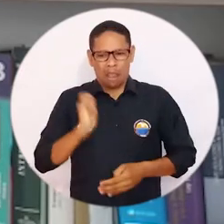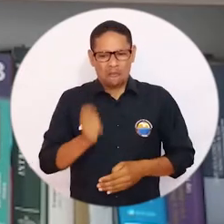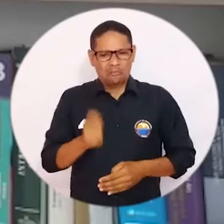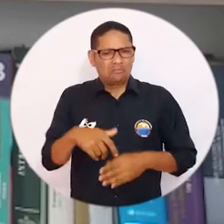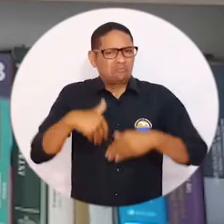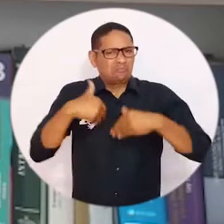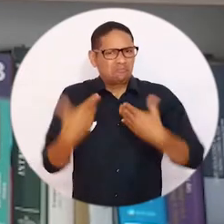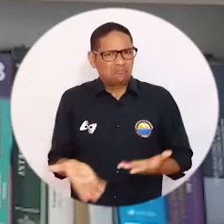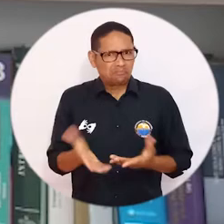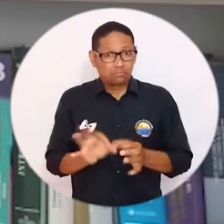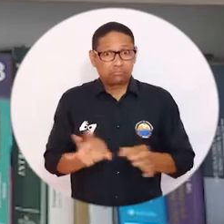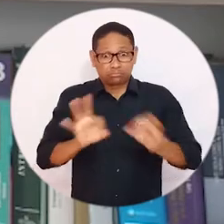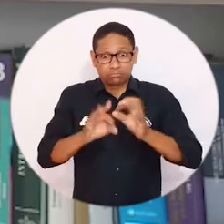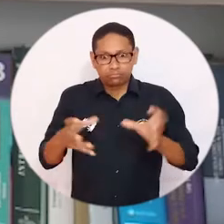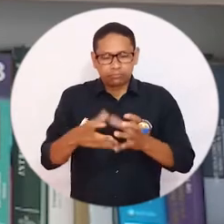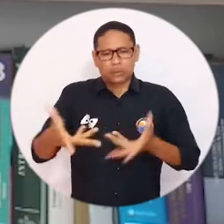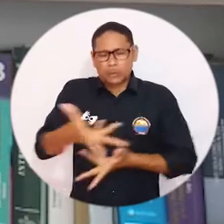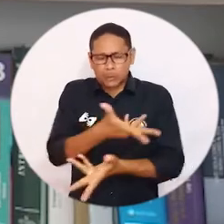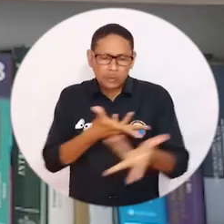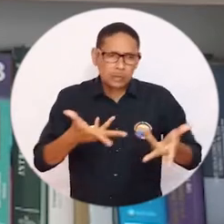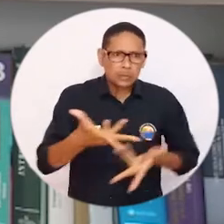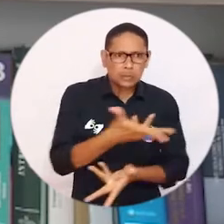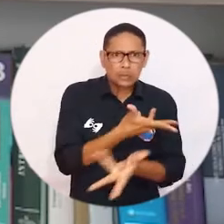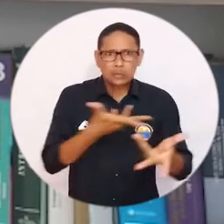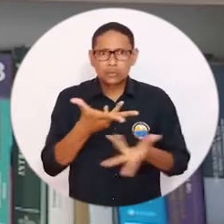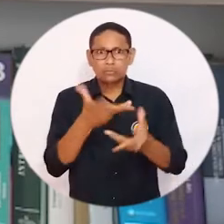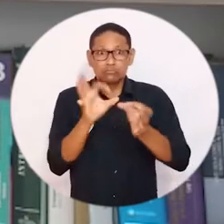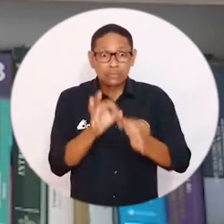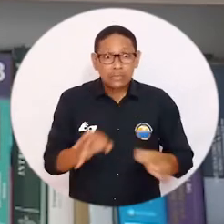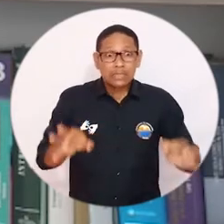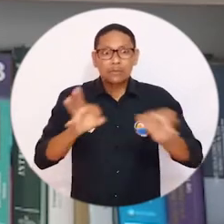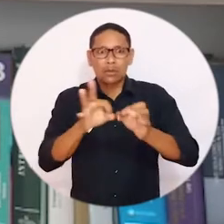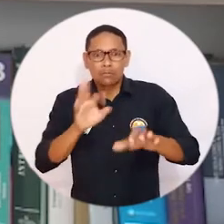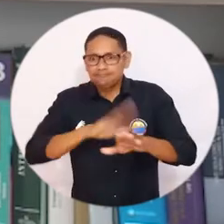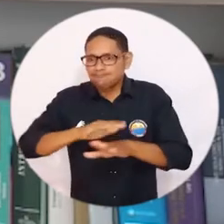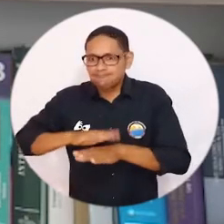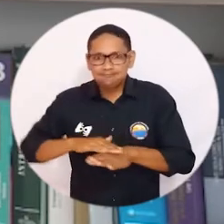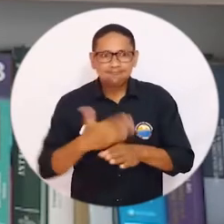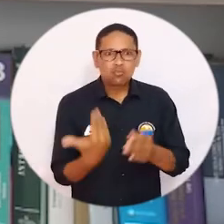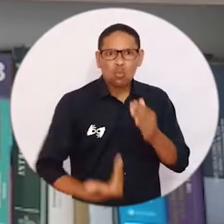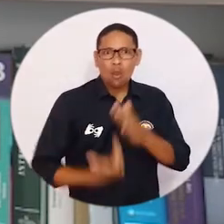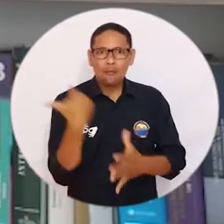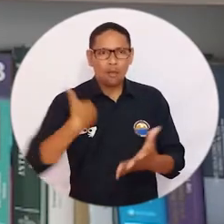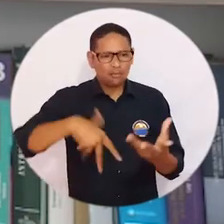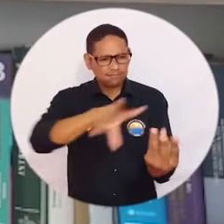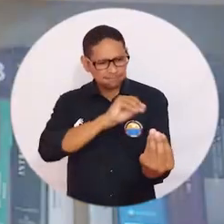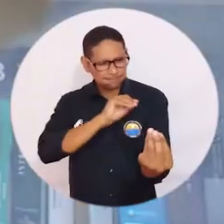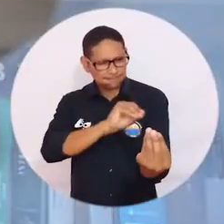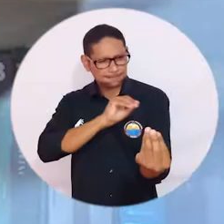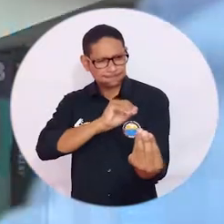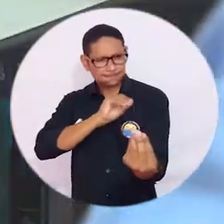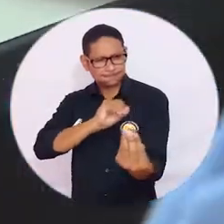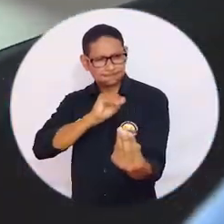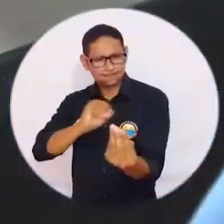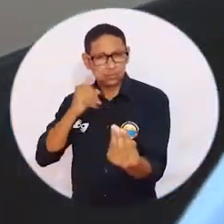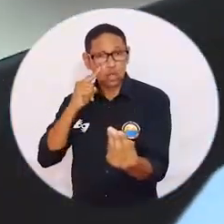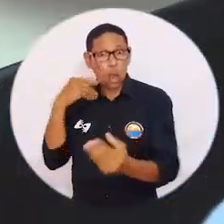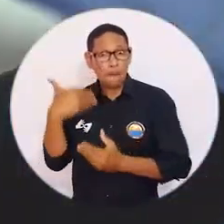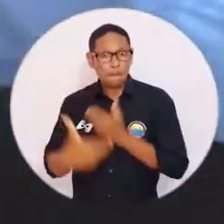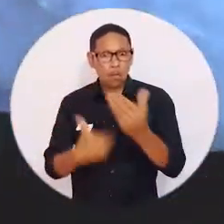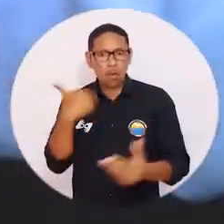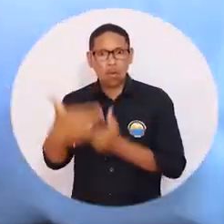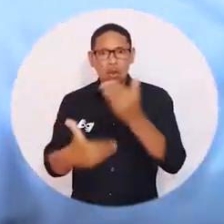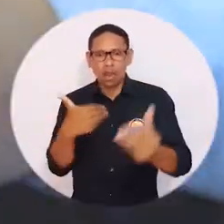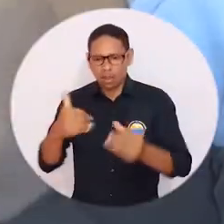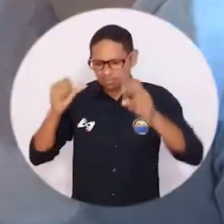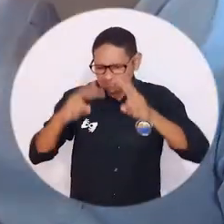un organismo de colegaje, pero también busca fomentar la capacitación, la formación y los